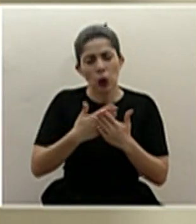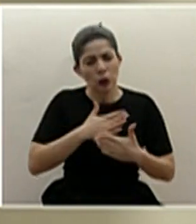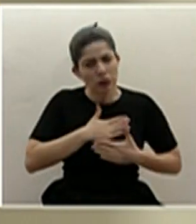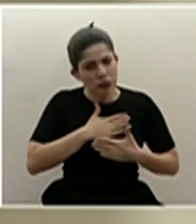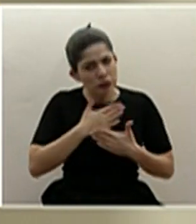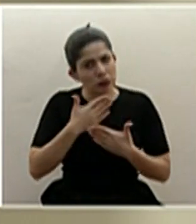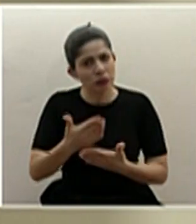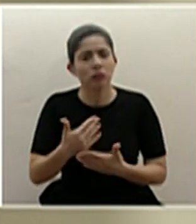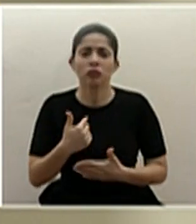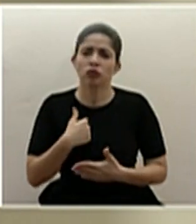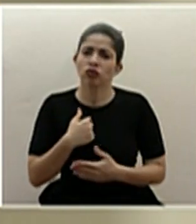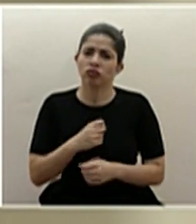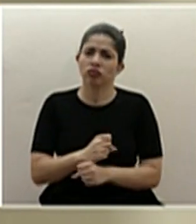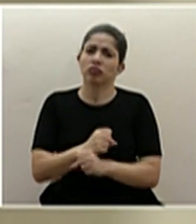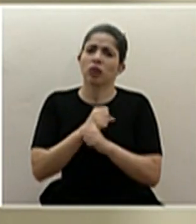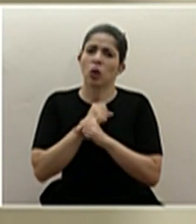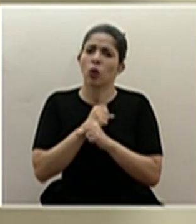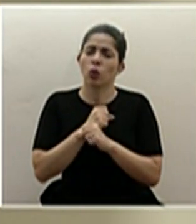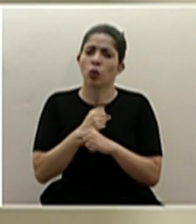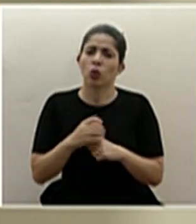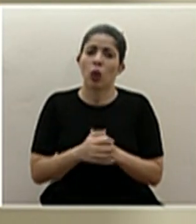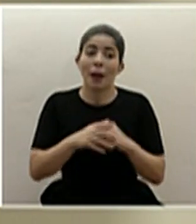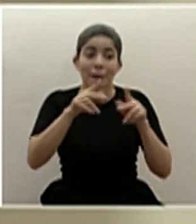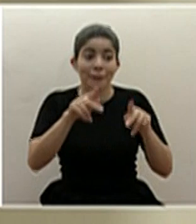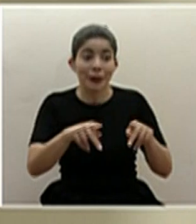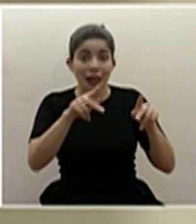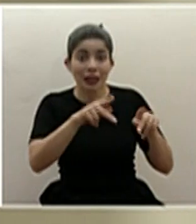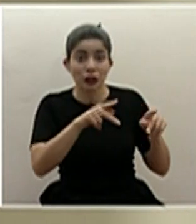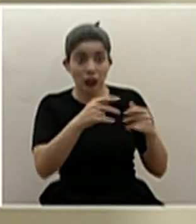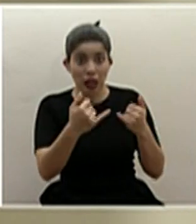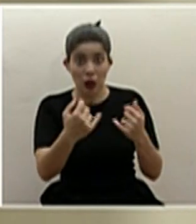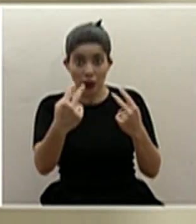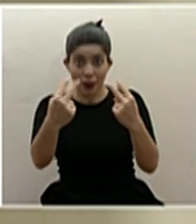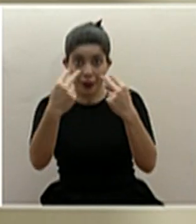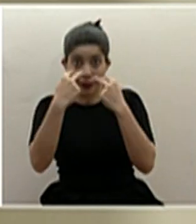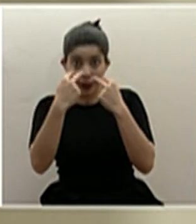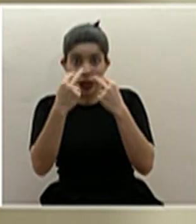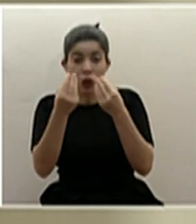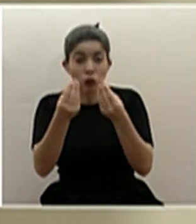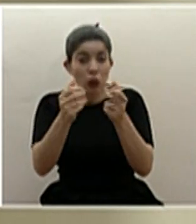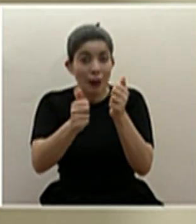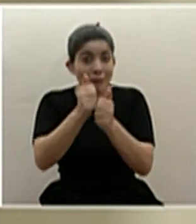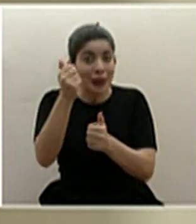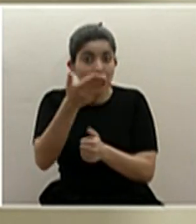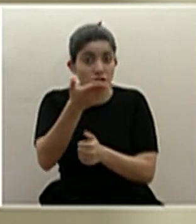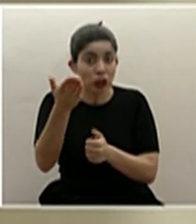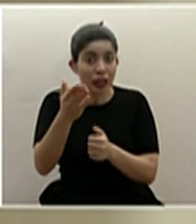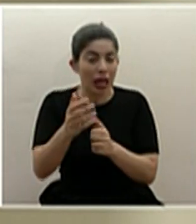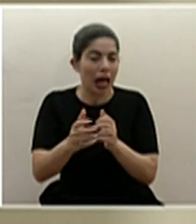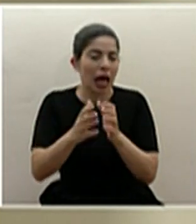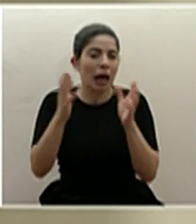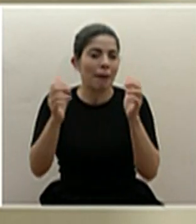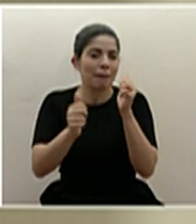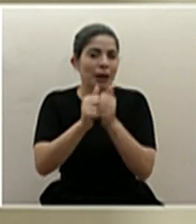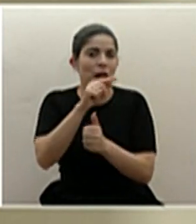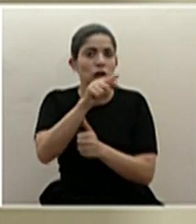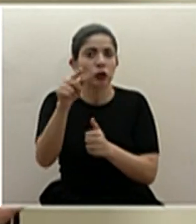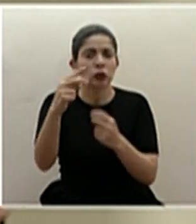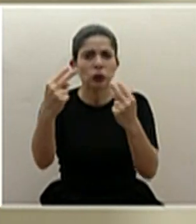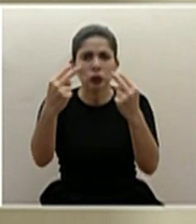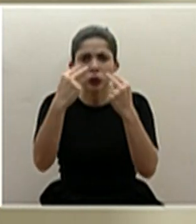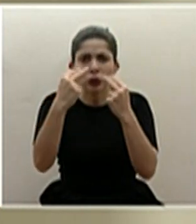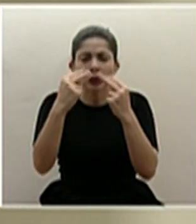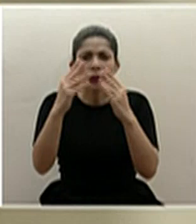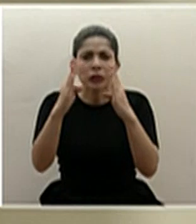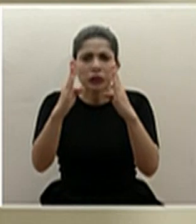nuestra parte. Yo estoy seguro que aquí las personas que me están viendo, muchas, la mayoría, la gran mayoría, están en sintonía,